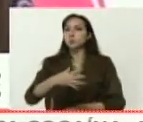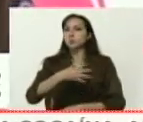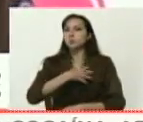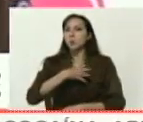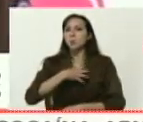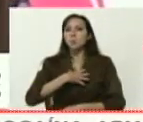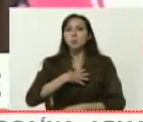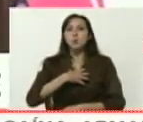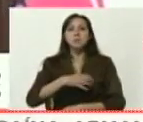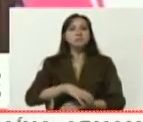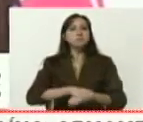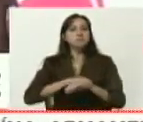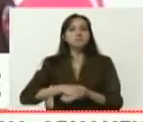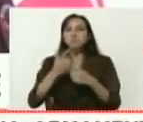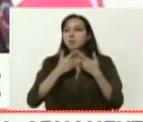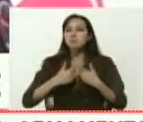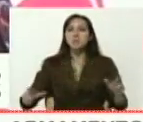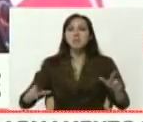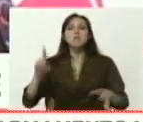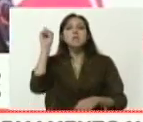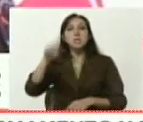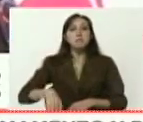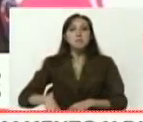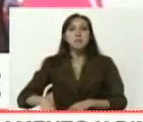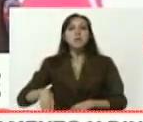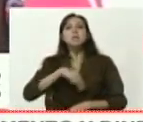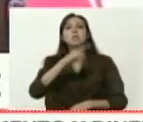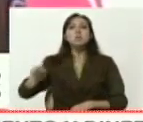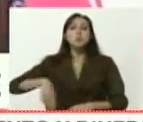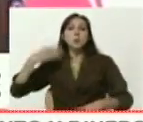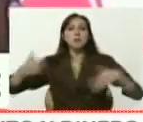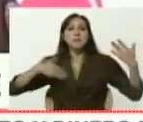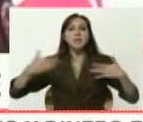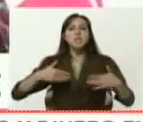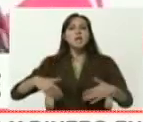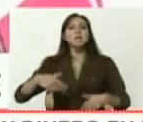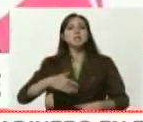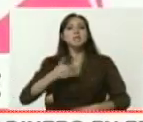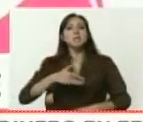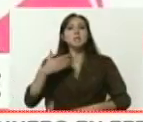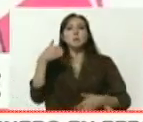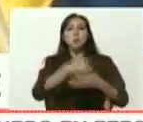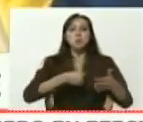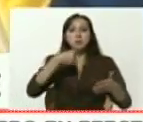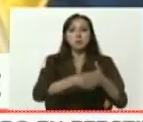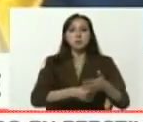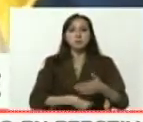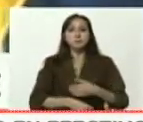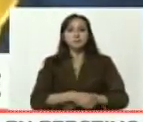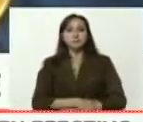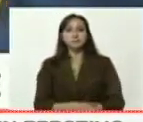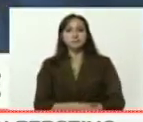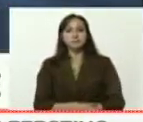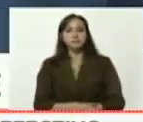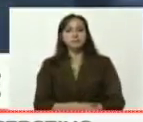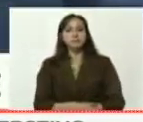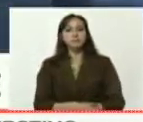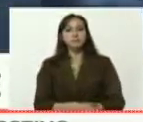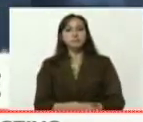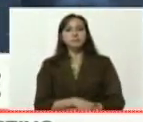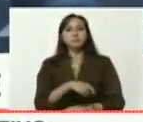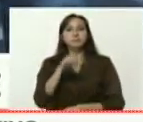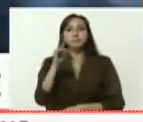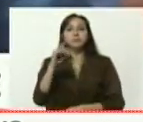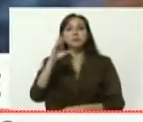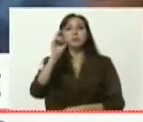La inmensa felicidad que sentimos al luchar. Cierro cita. La Universidad Central